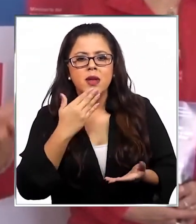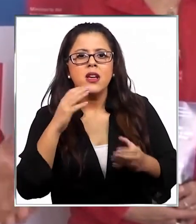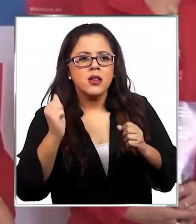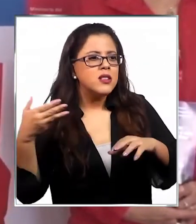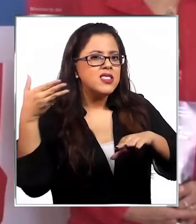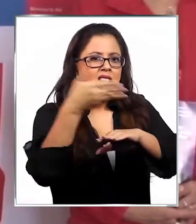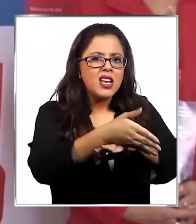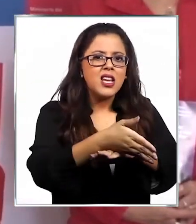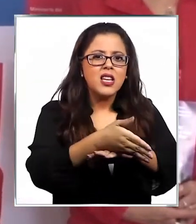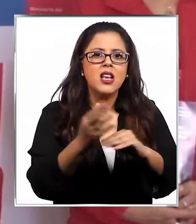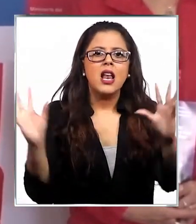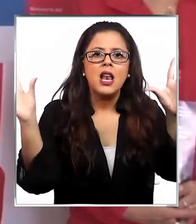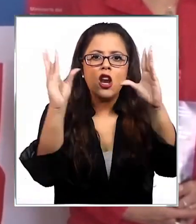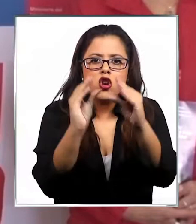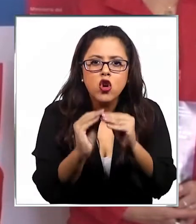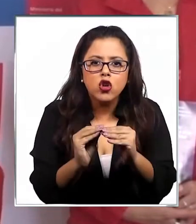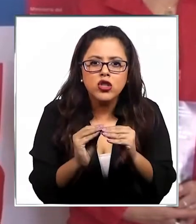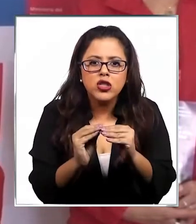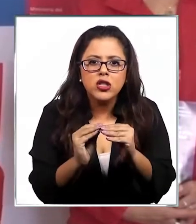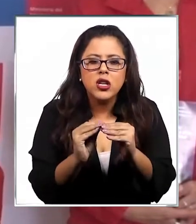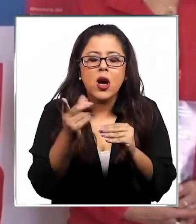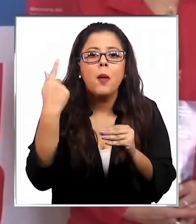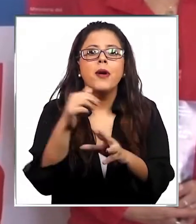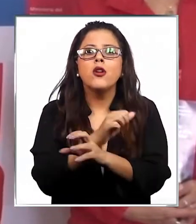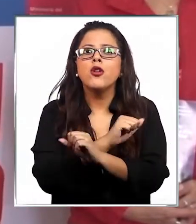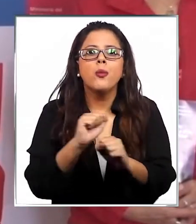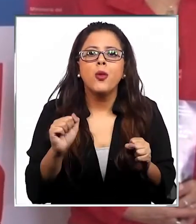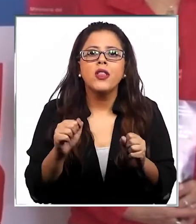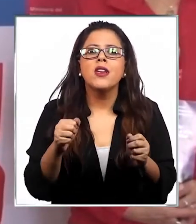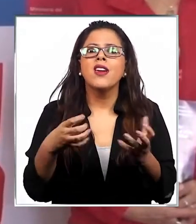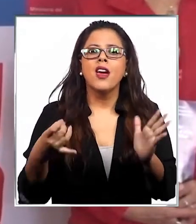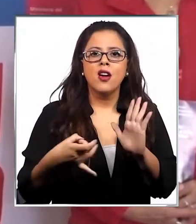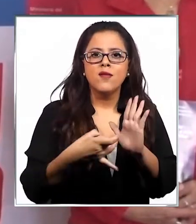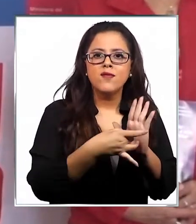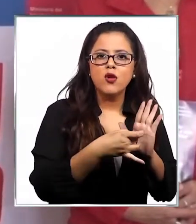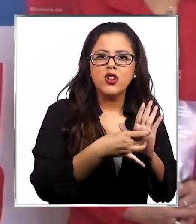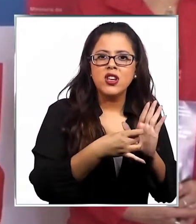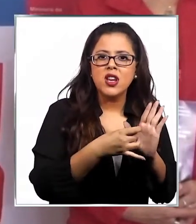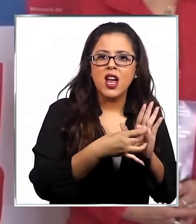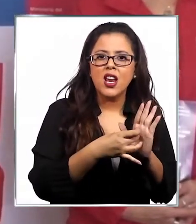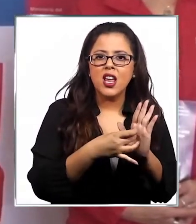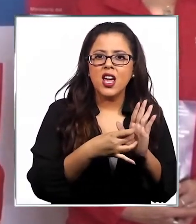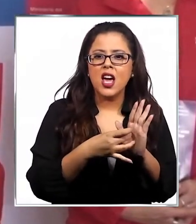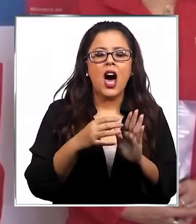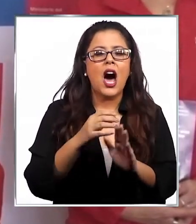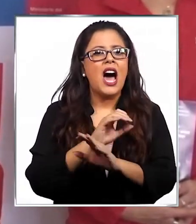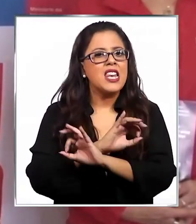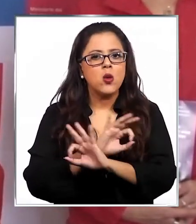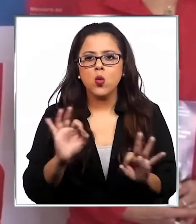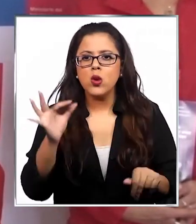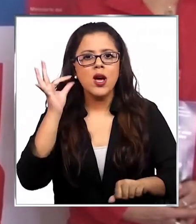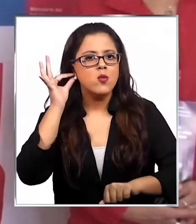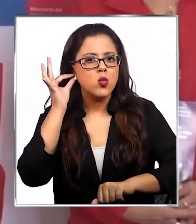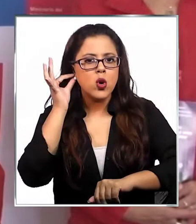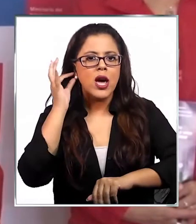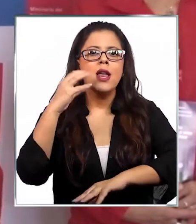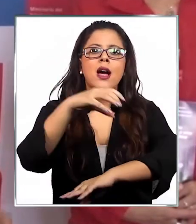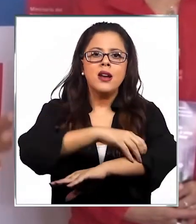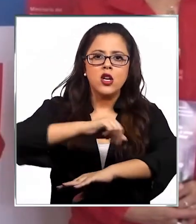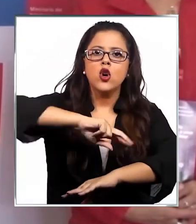pueden salir en toque de queda, pero lo que no puede ocurrir es que se vulnere a ninguna mujer en nuestra región en periodos